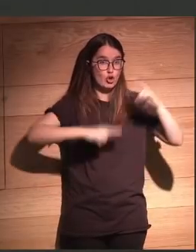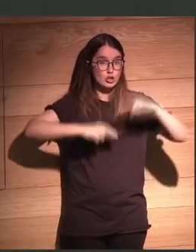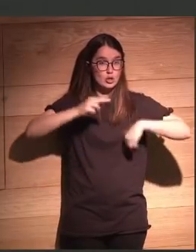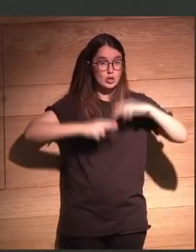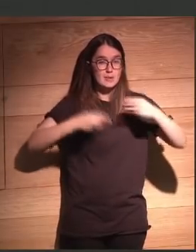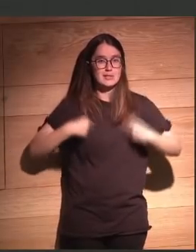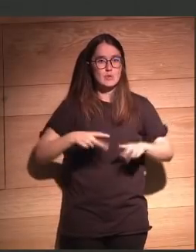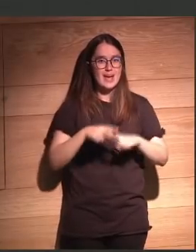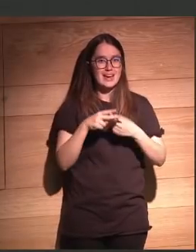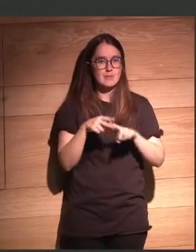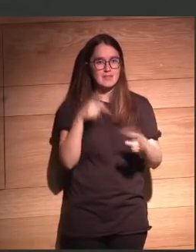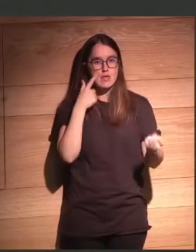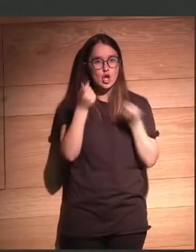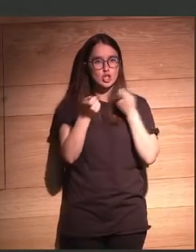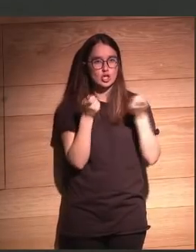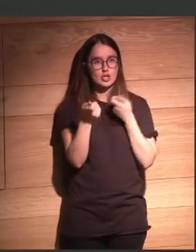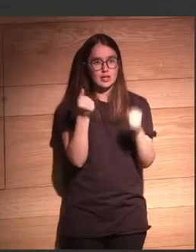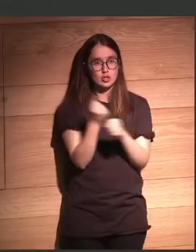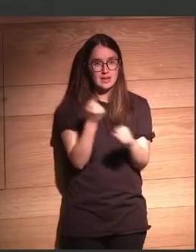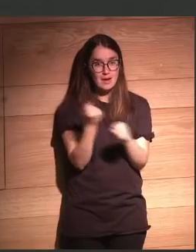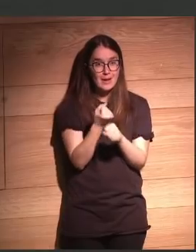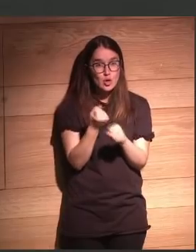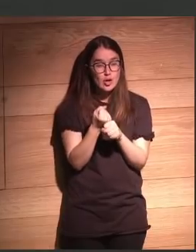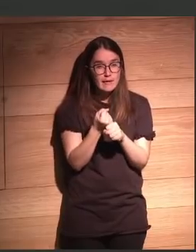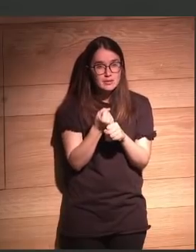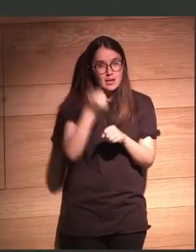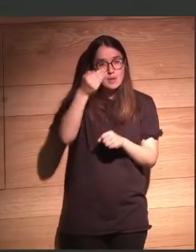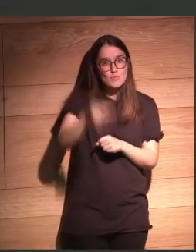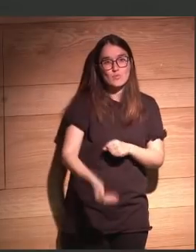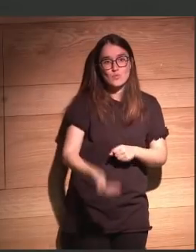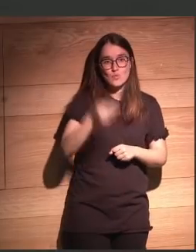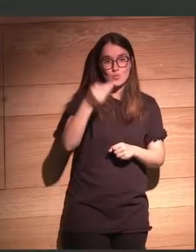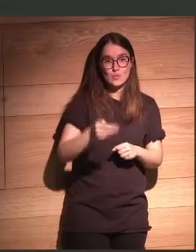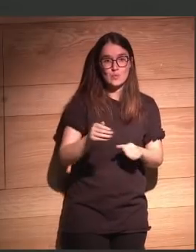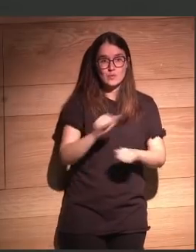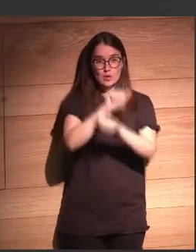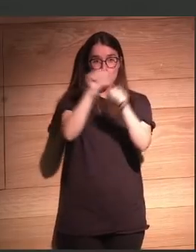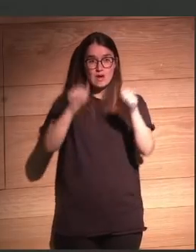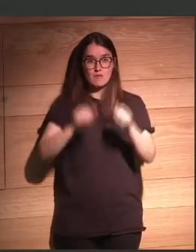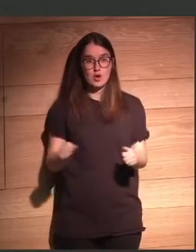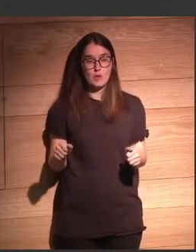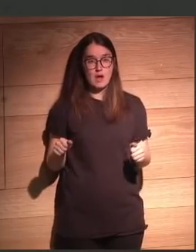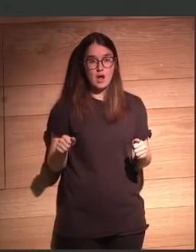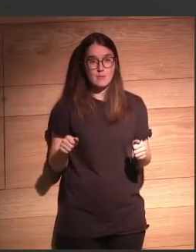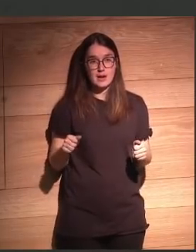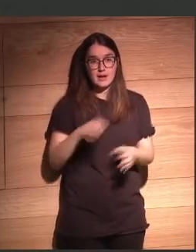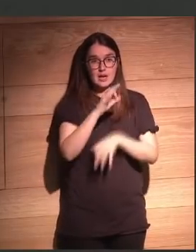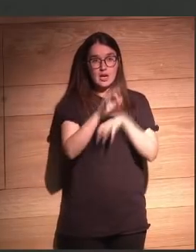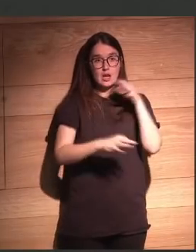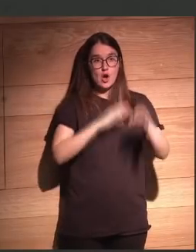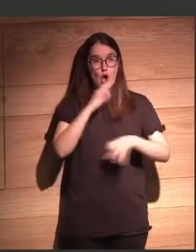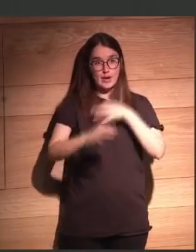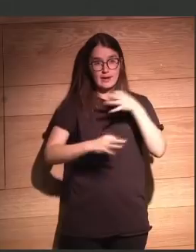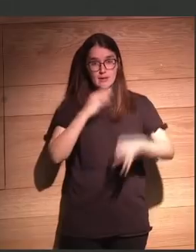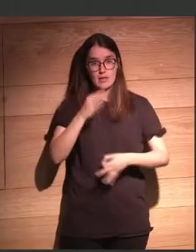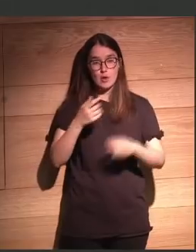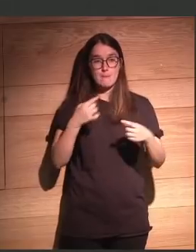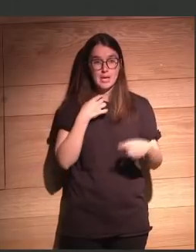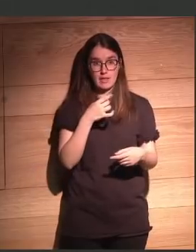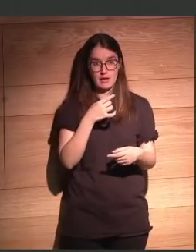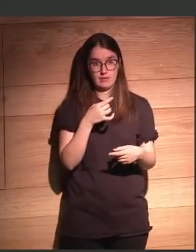como herramienta de control de los trabajadores era muy importante y era una forma de desactivar la organización por miedo a perder